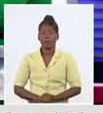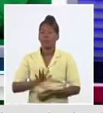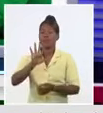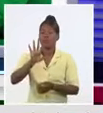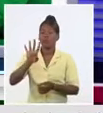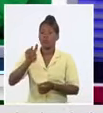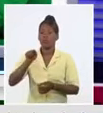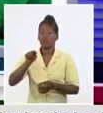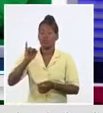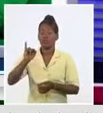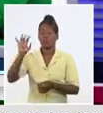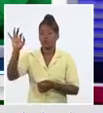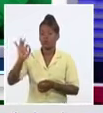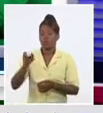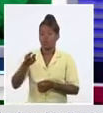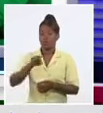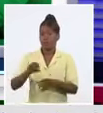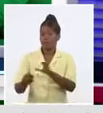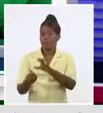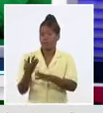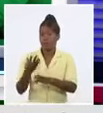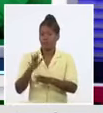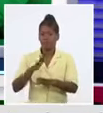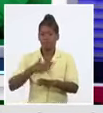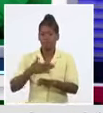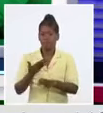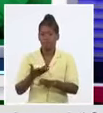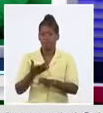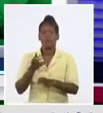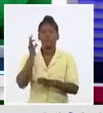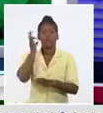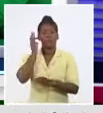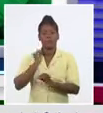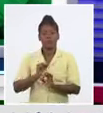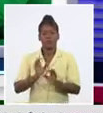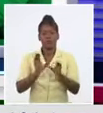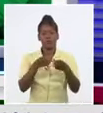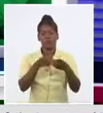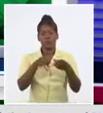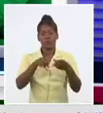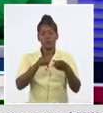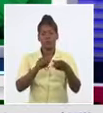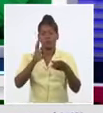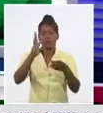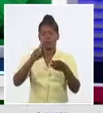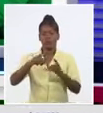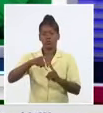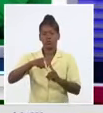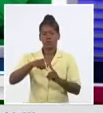54,6% de los diagnosticados ayer del sexo femenino, en el acumulado es el